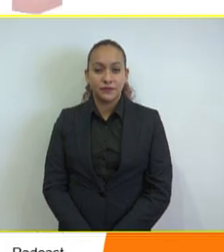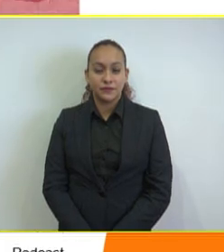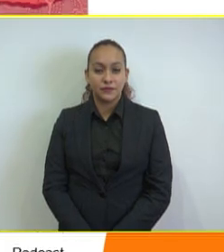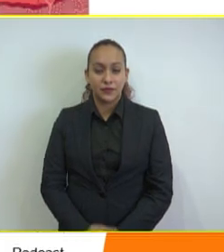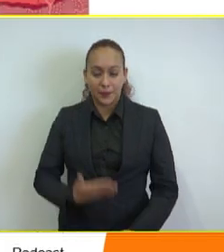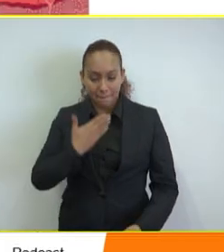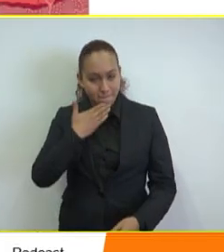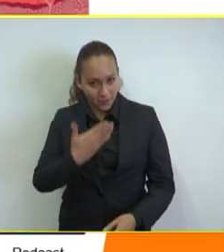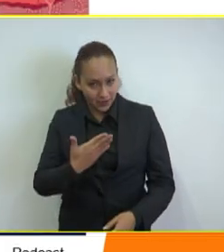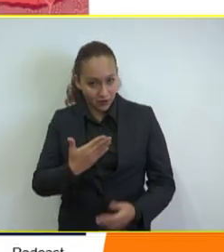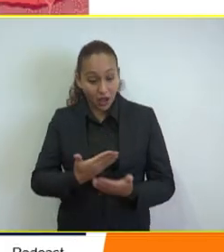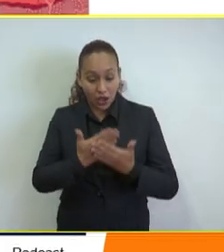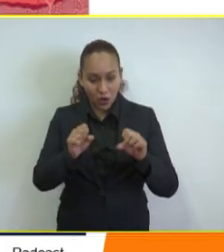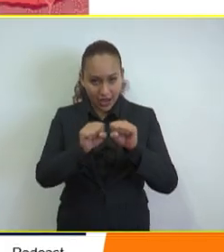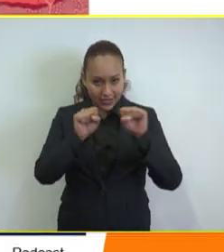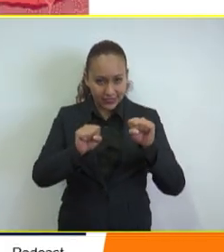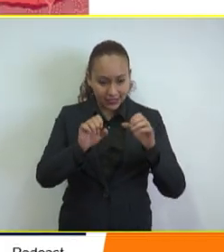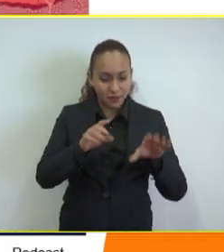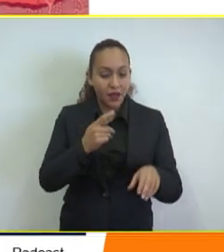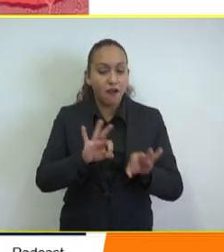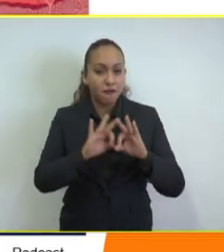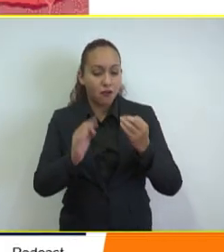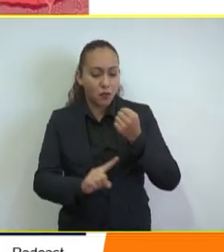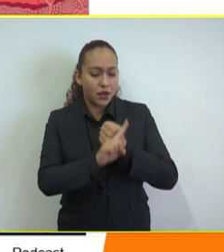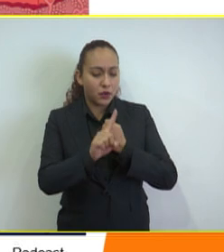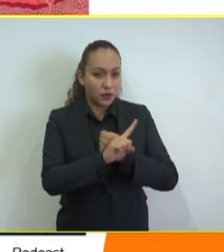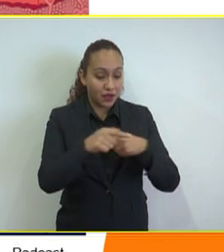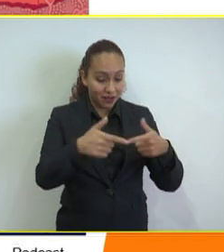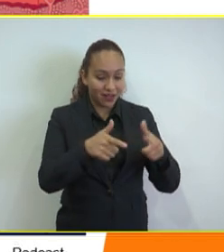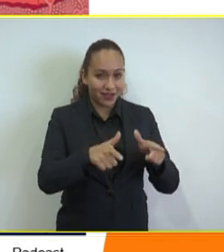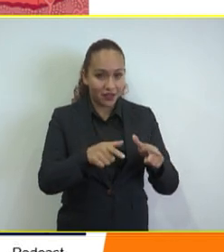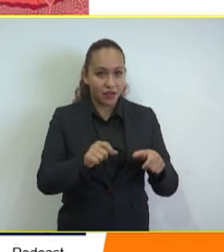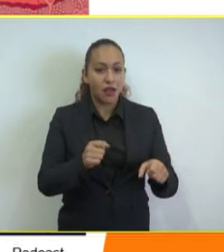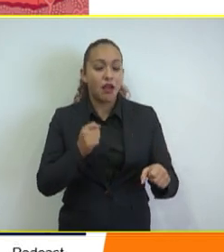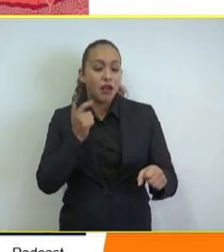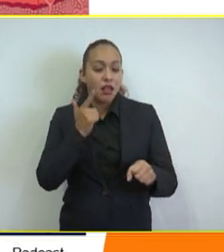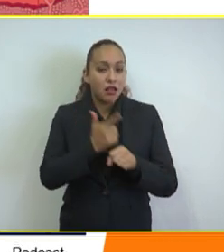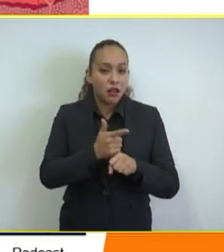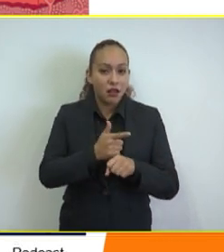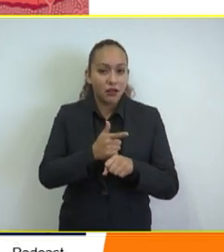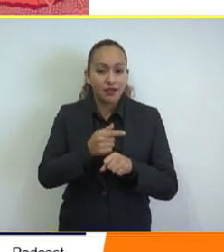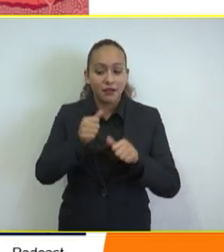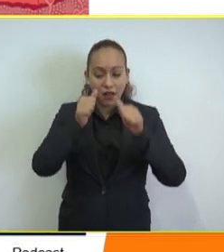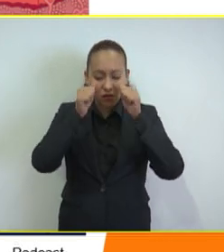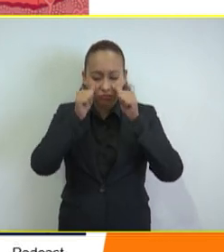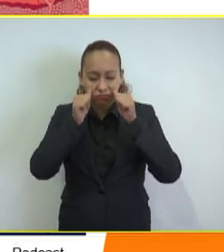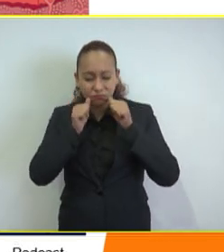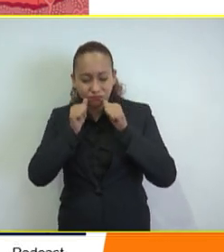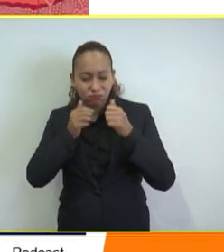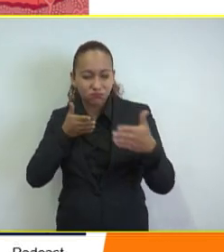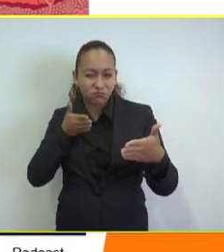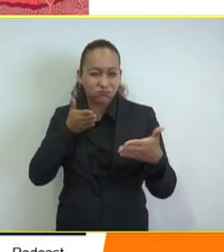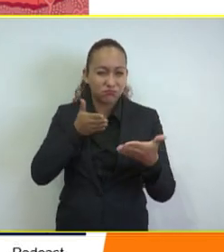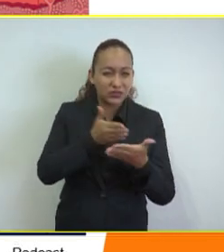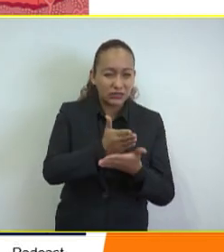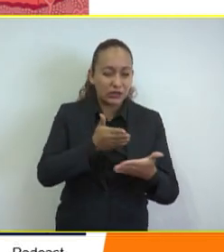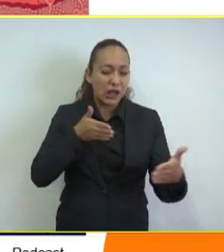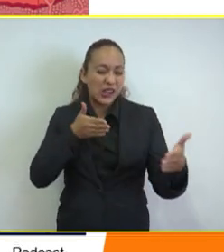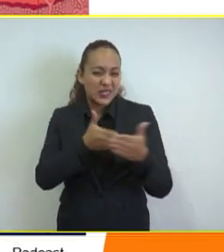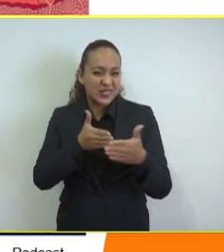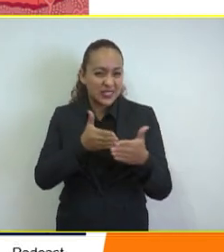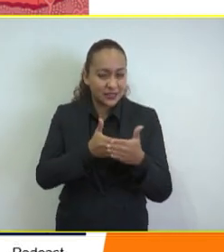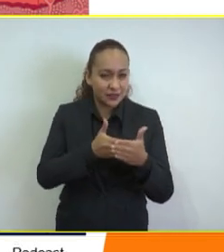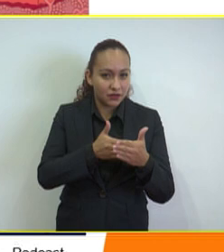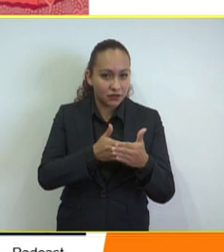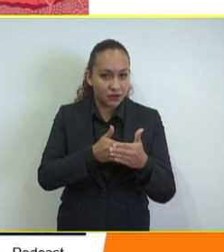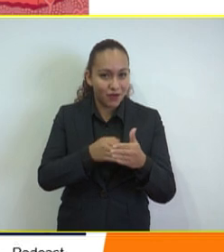Bueno, dentro del sistema problema es en donde se identifican pues las principales barreras que existen en la problemática. Aquí nos dimos cuenta